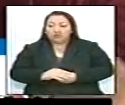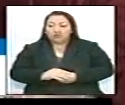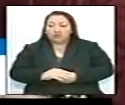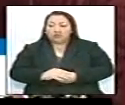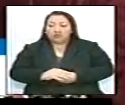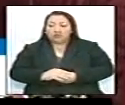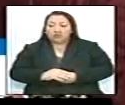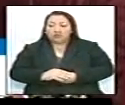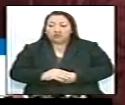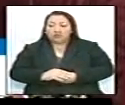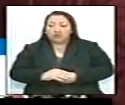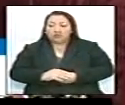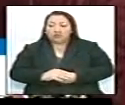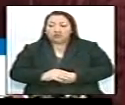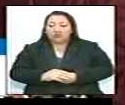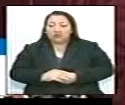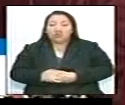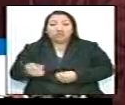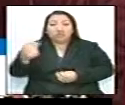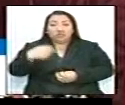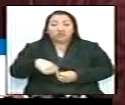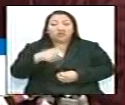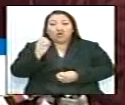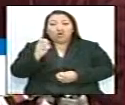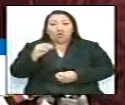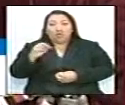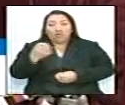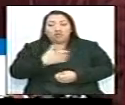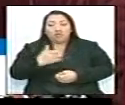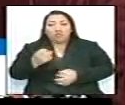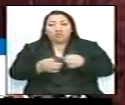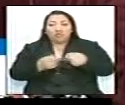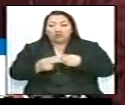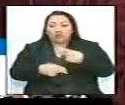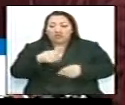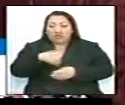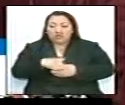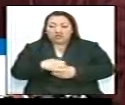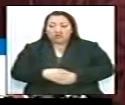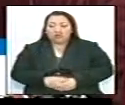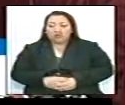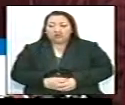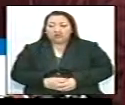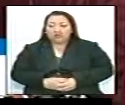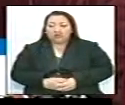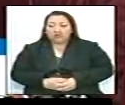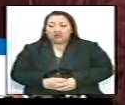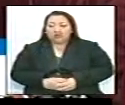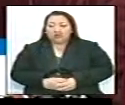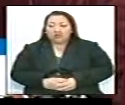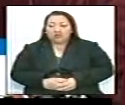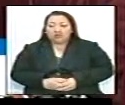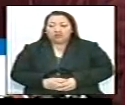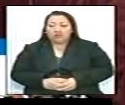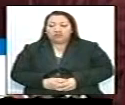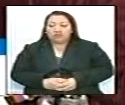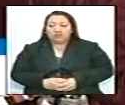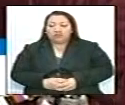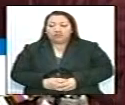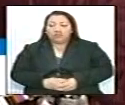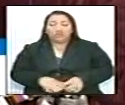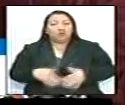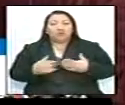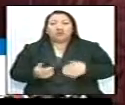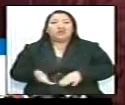presencia del jefe de la OMPE, del presidente del Jurado Nacional de Elecciones, no debió ser antes